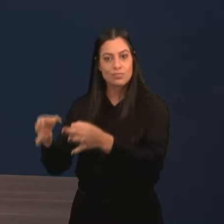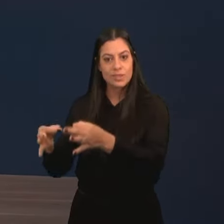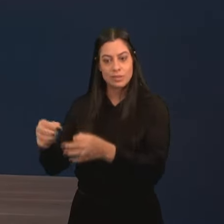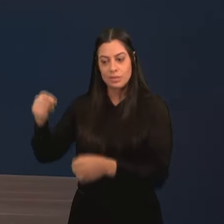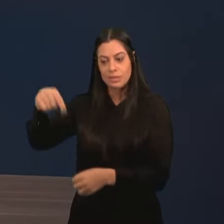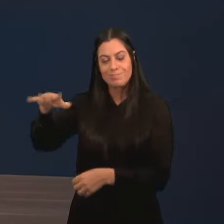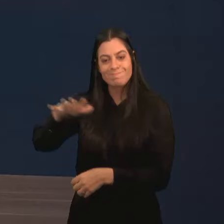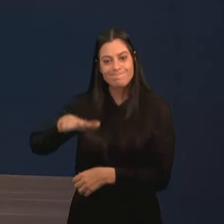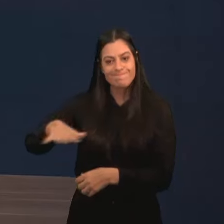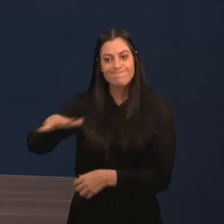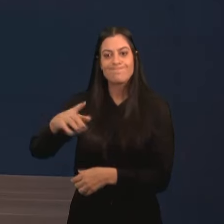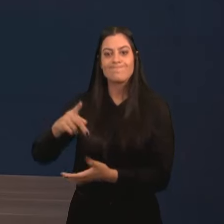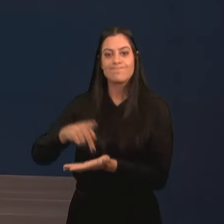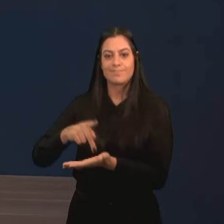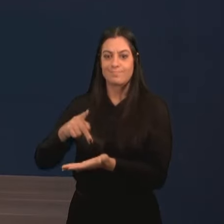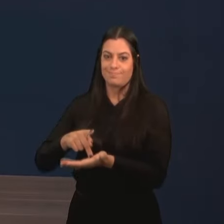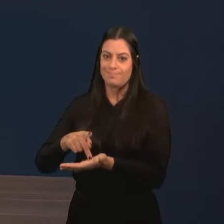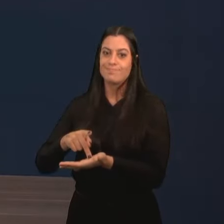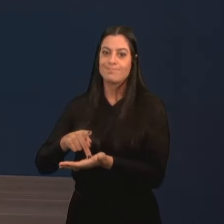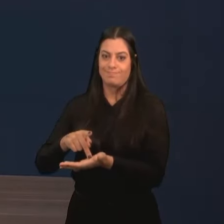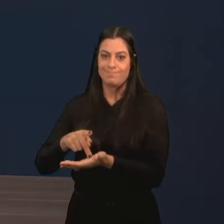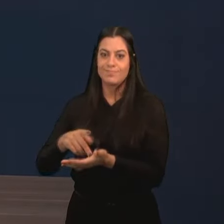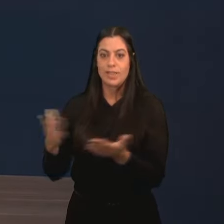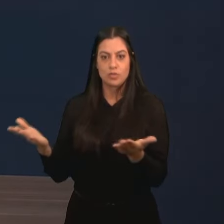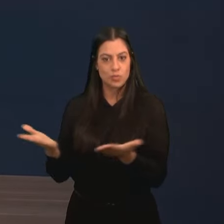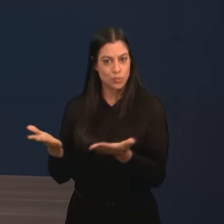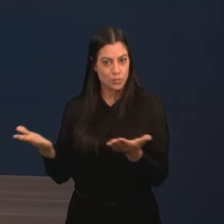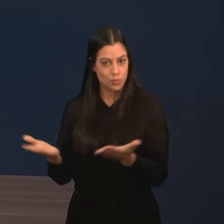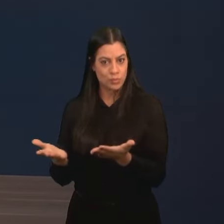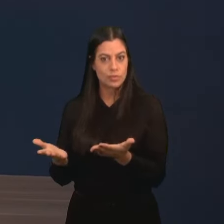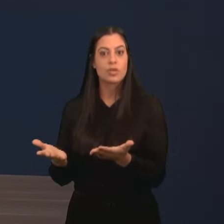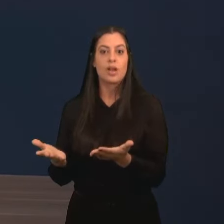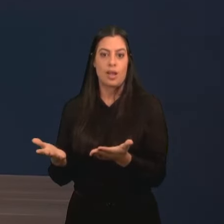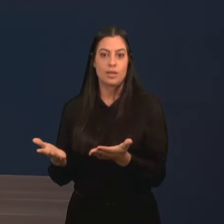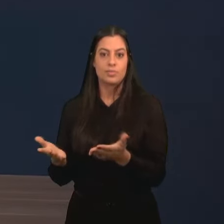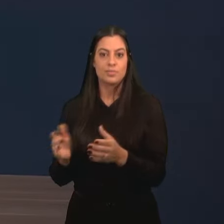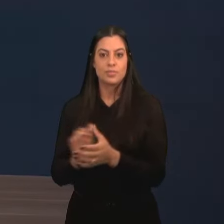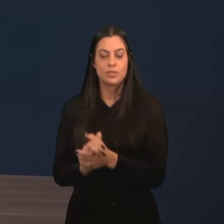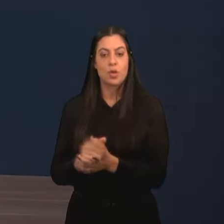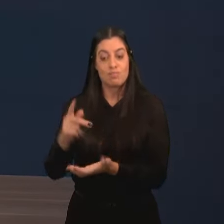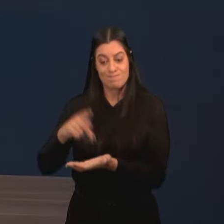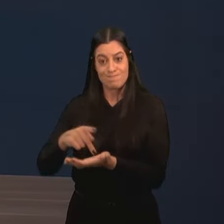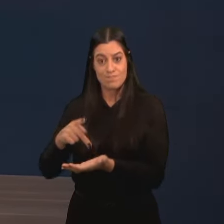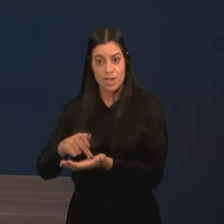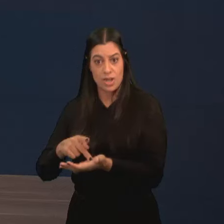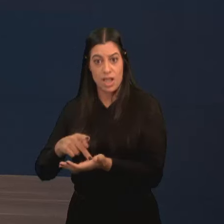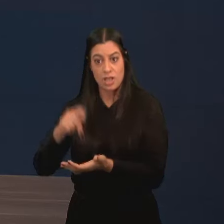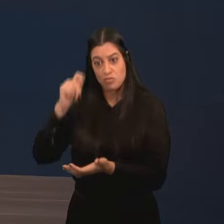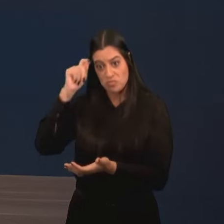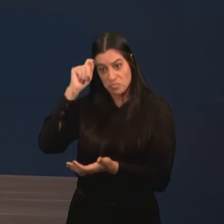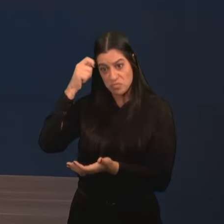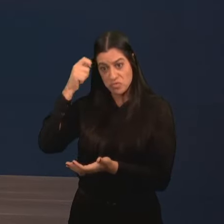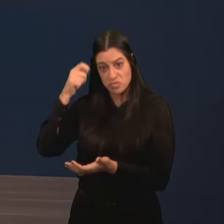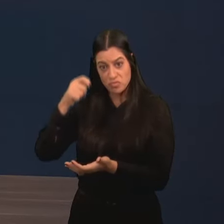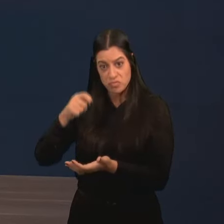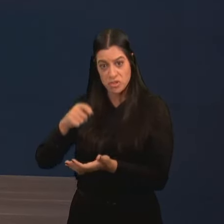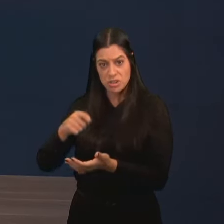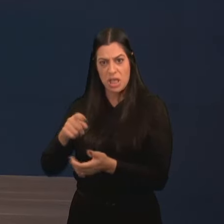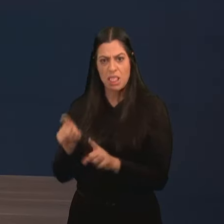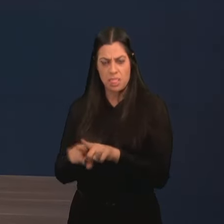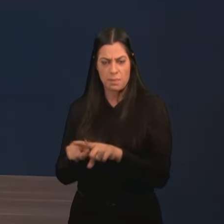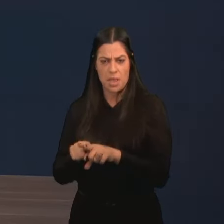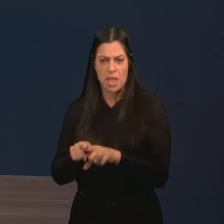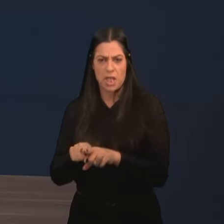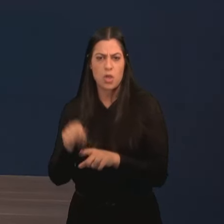justicia en esa realidad que yo recién mencioné, una realidad que excluye, una realidad racista,